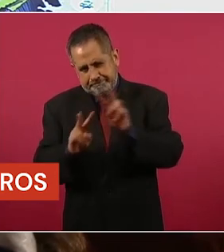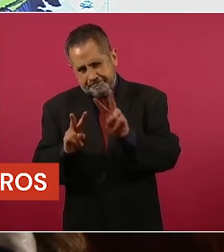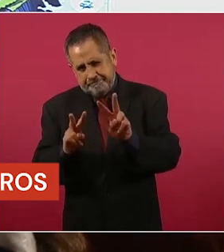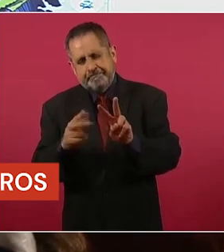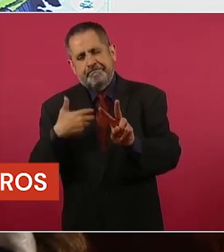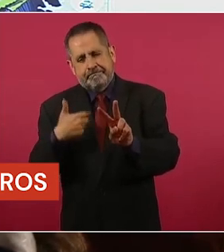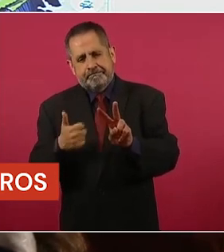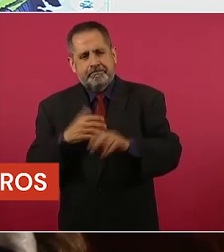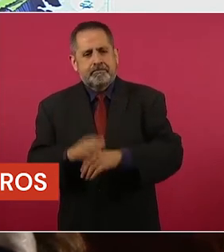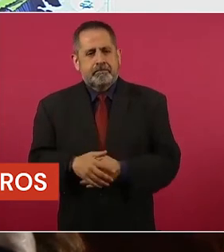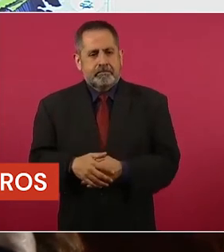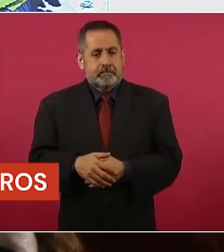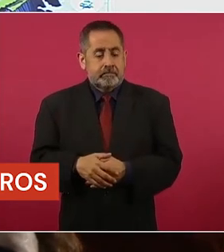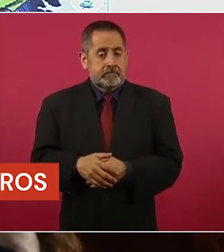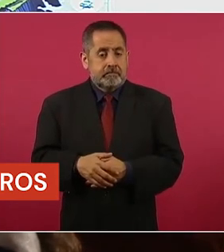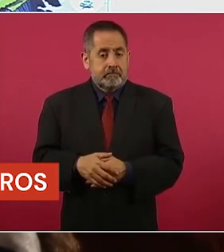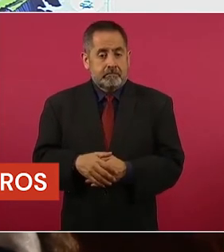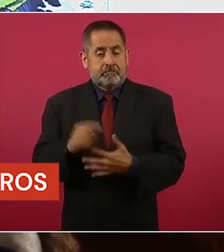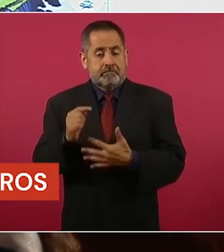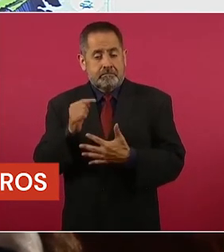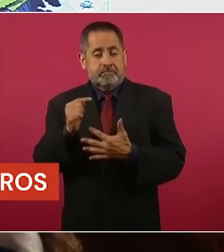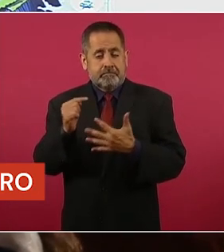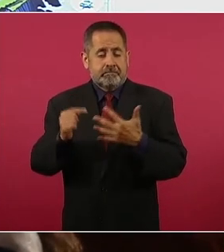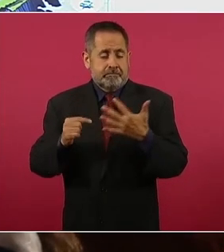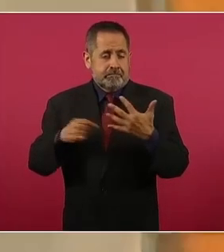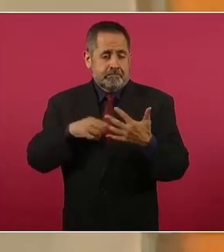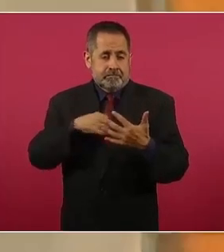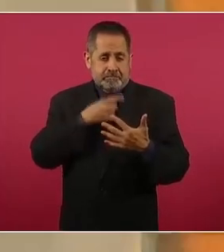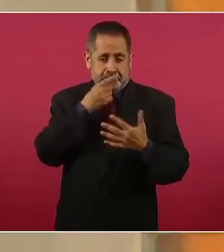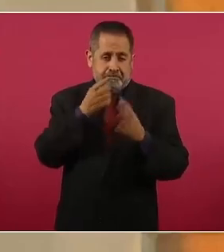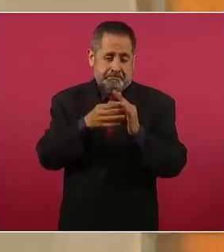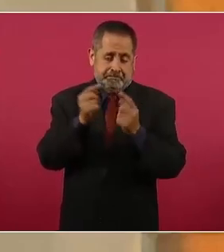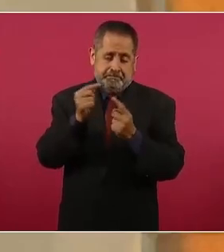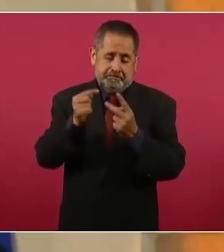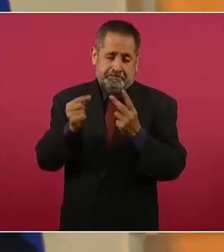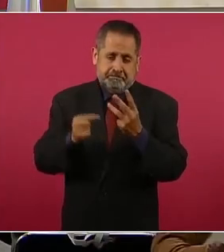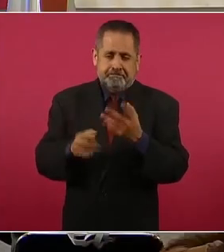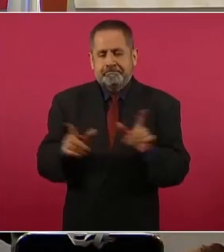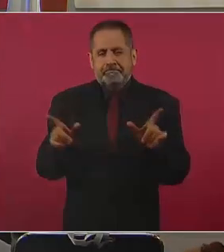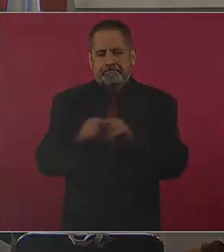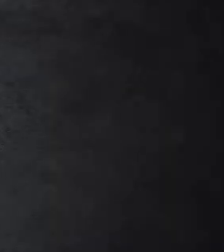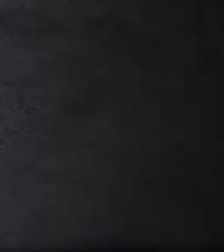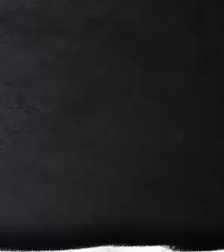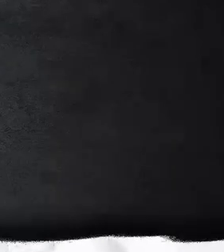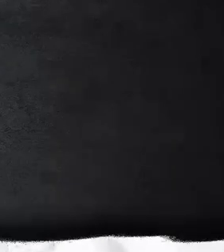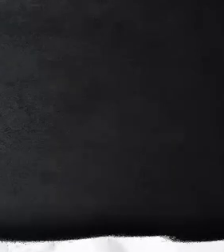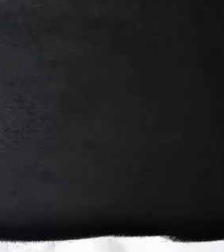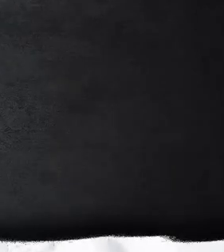Yo tengo más cosas que decir, pero ahí queda eso.